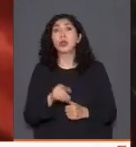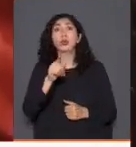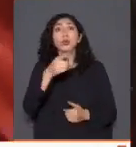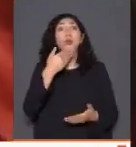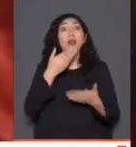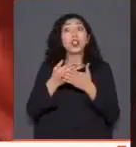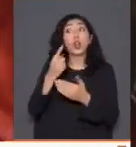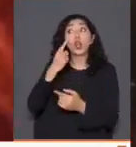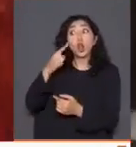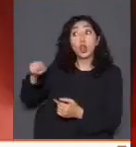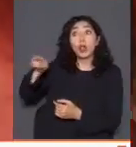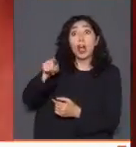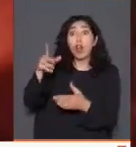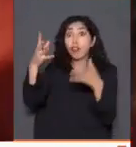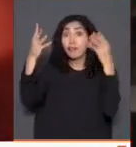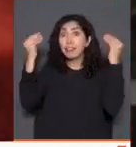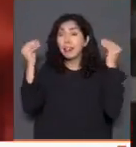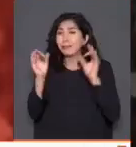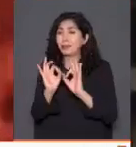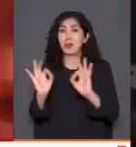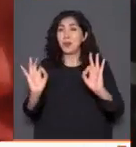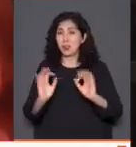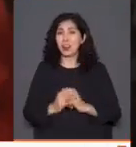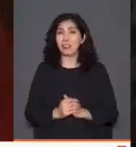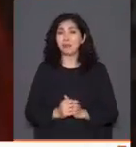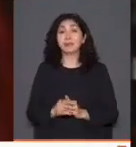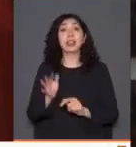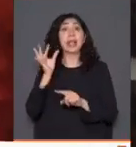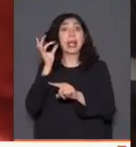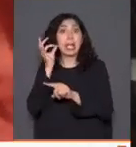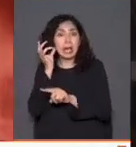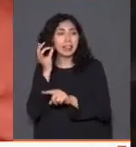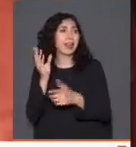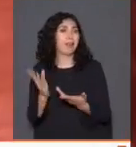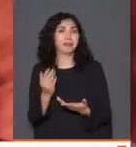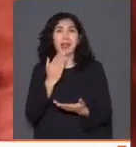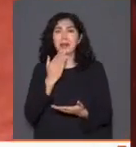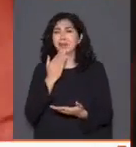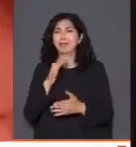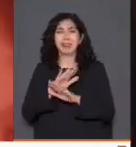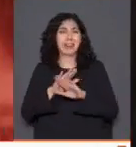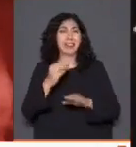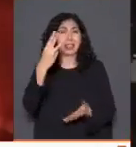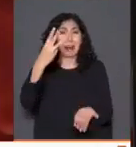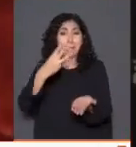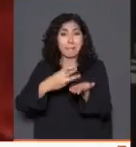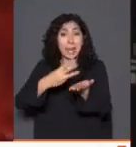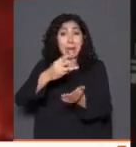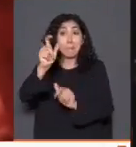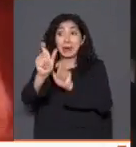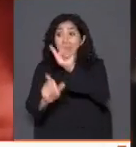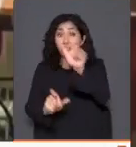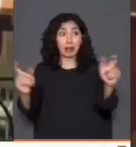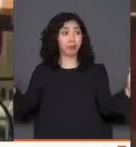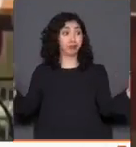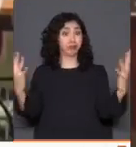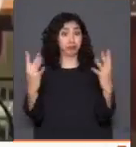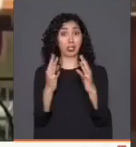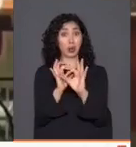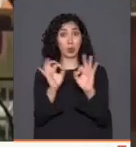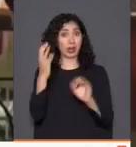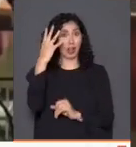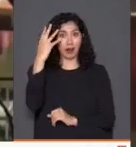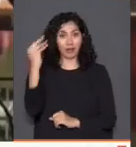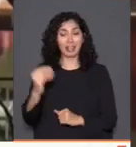después no las olvidarás nunca más ni ella ni probablemente ninguna de las más de 3000 personas que llegaron al evento